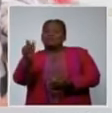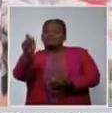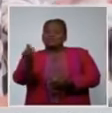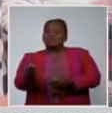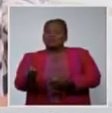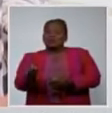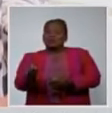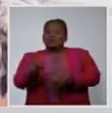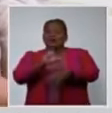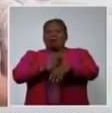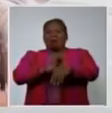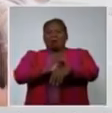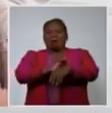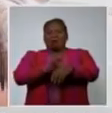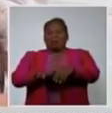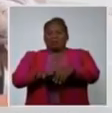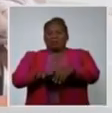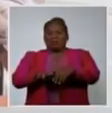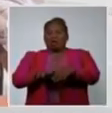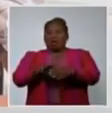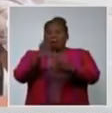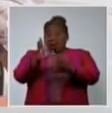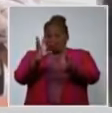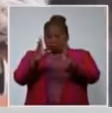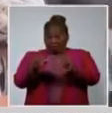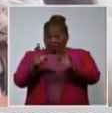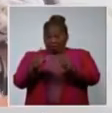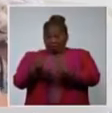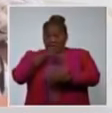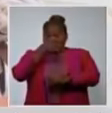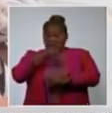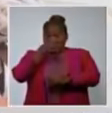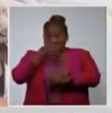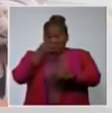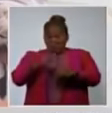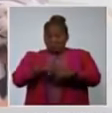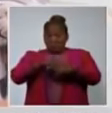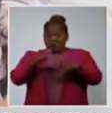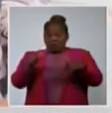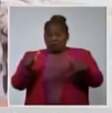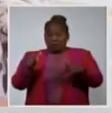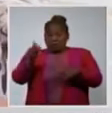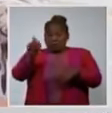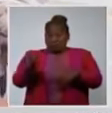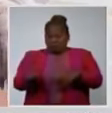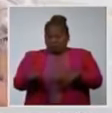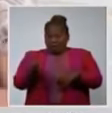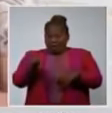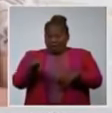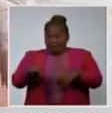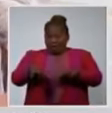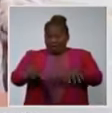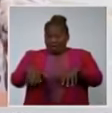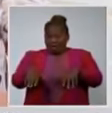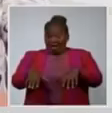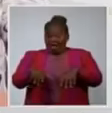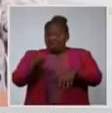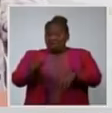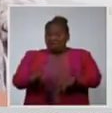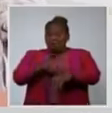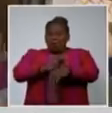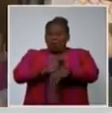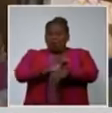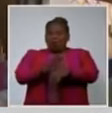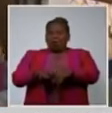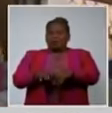estadísticas locales anuncios aunque continúan siendo mayoría los casos autóctonos sobre todo de mayor incidencia en el municipio